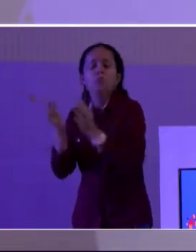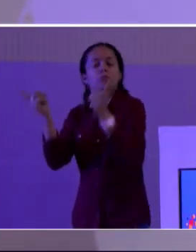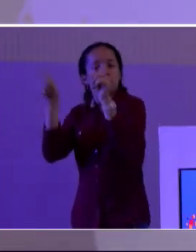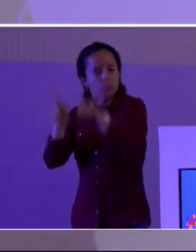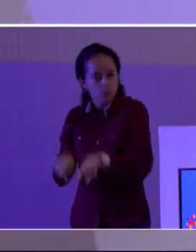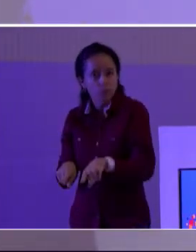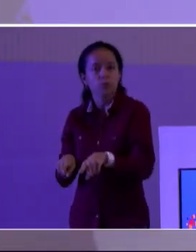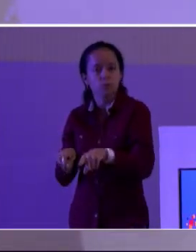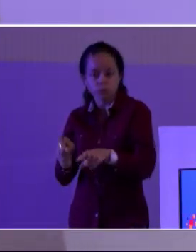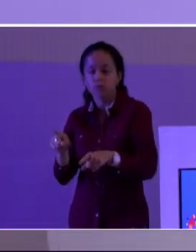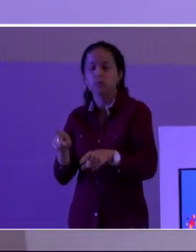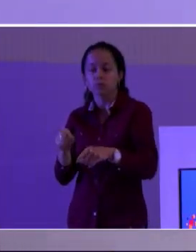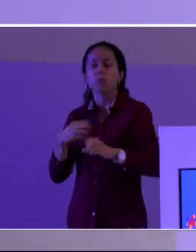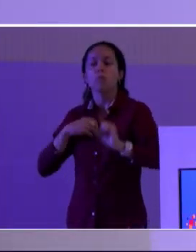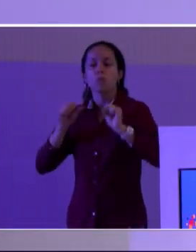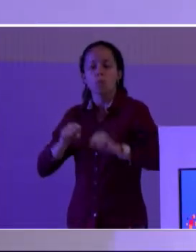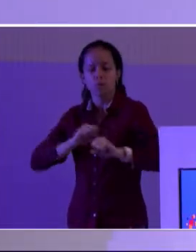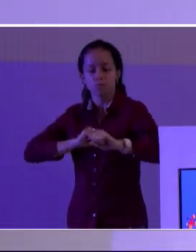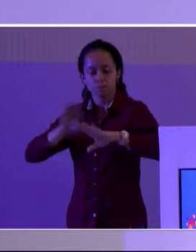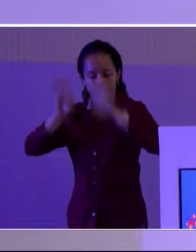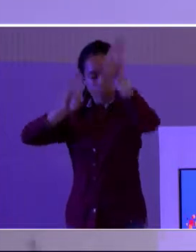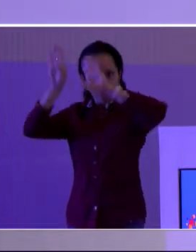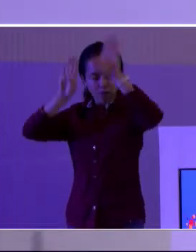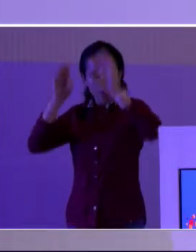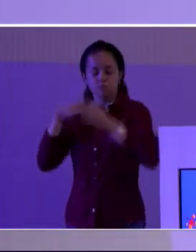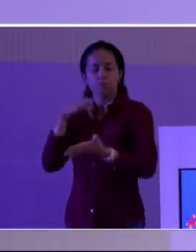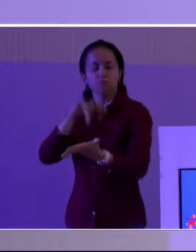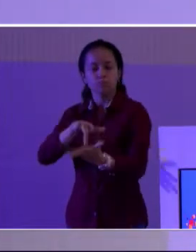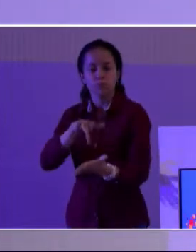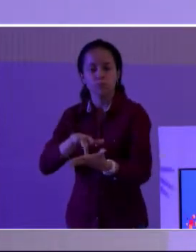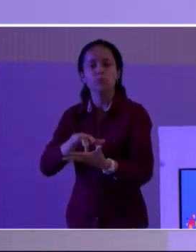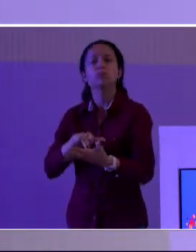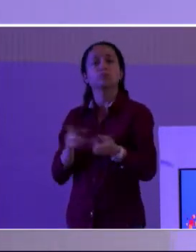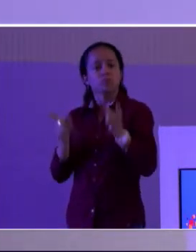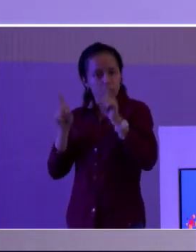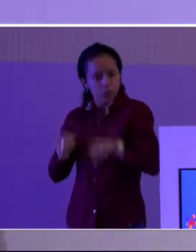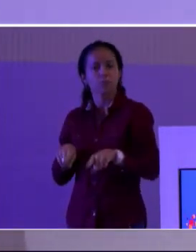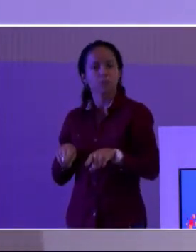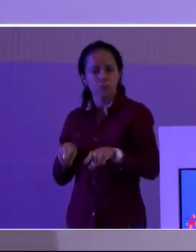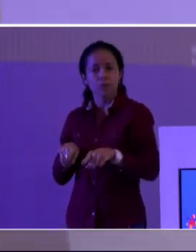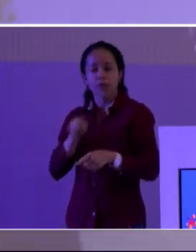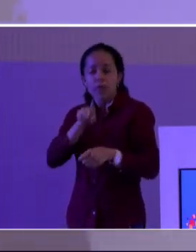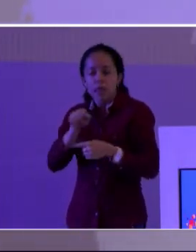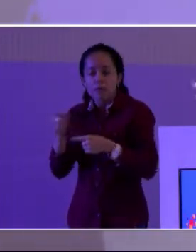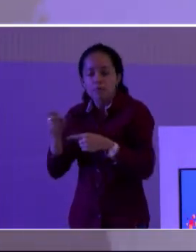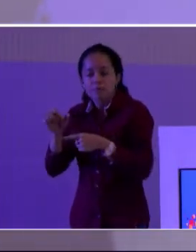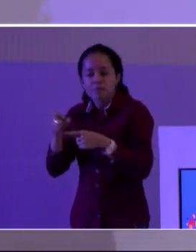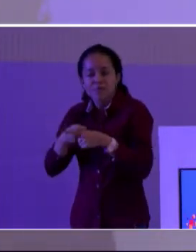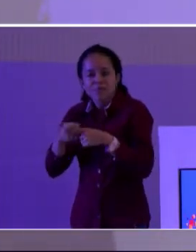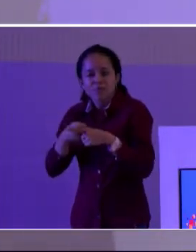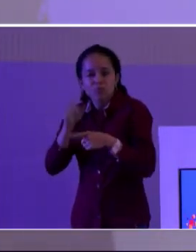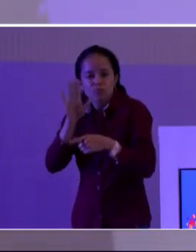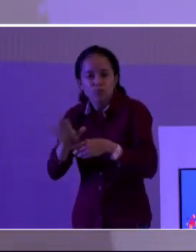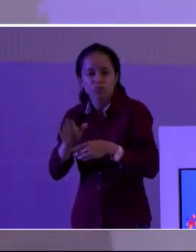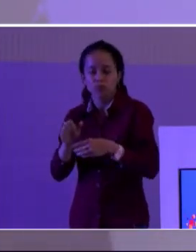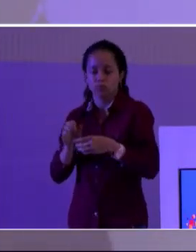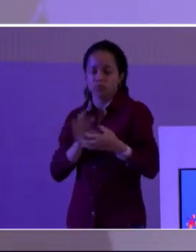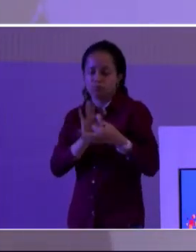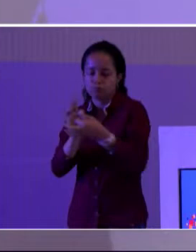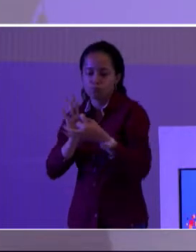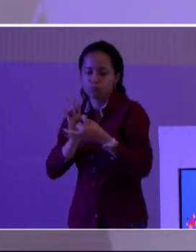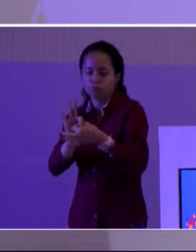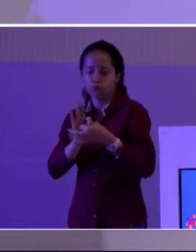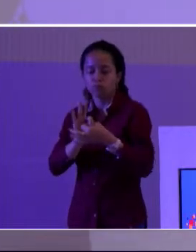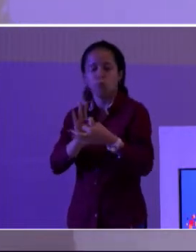para que seamos actores partícipes y que nosotros nos involucremos en ese ejercicio de la mano con las comunidades.